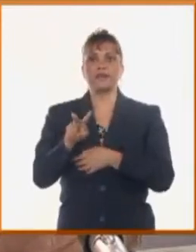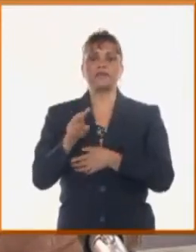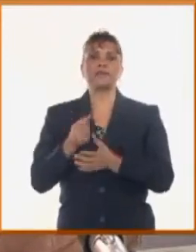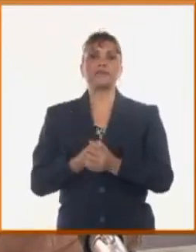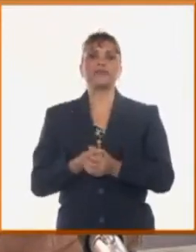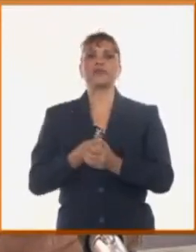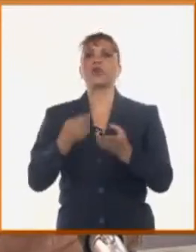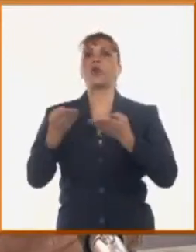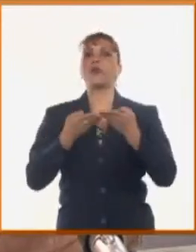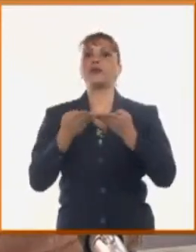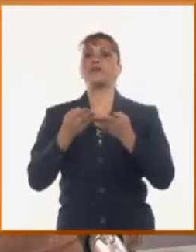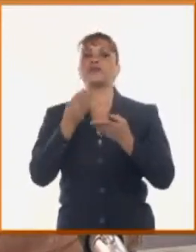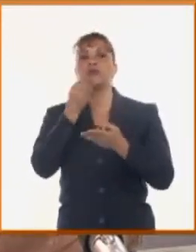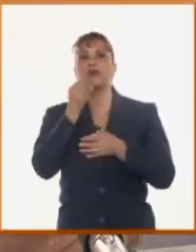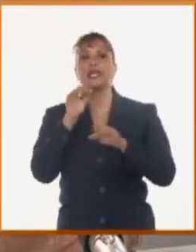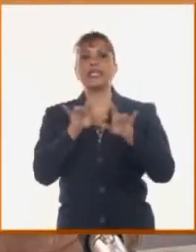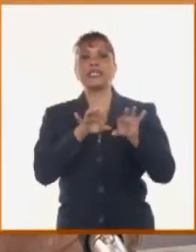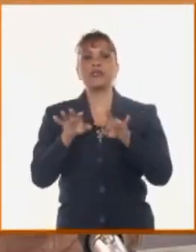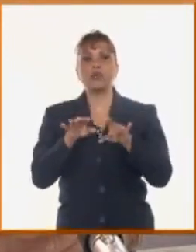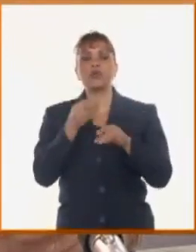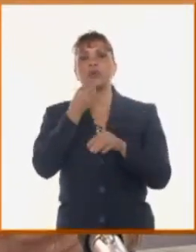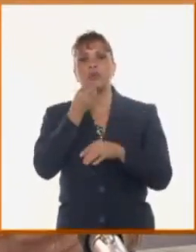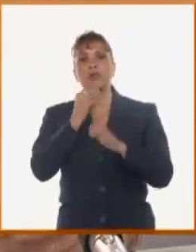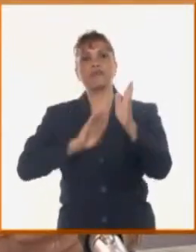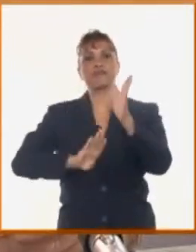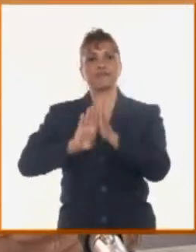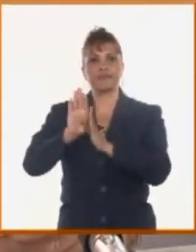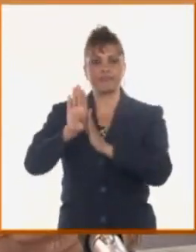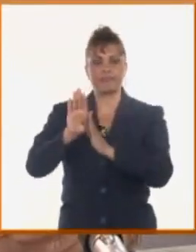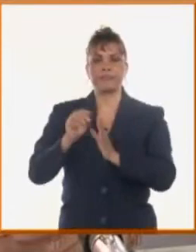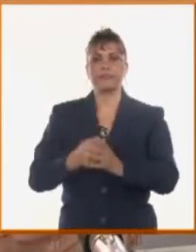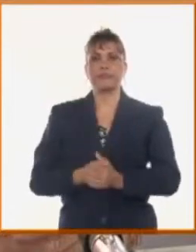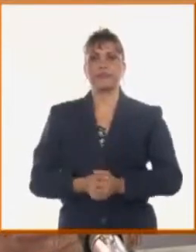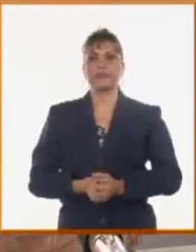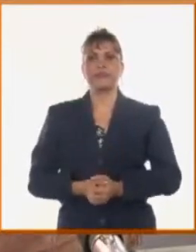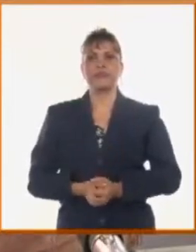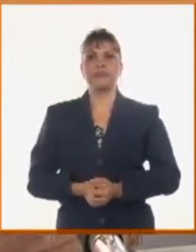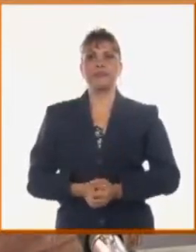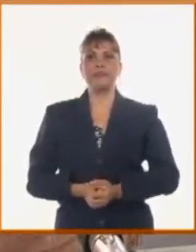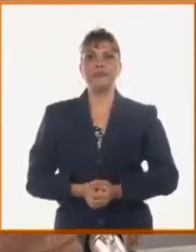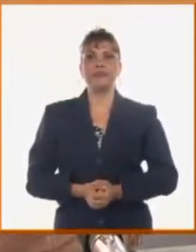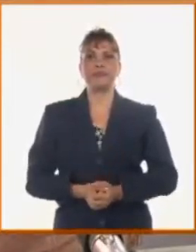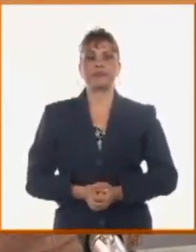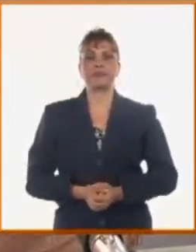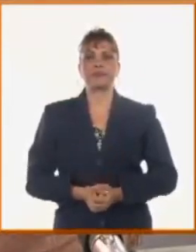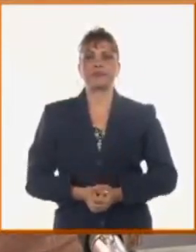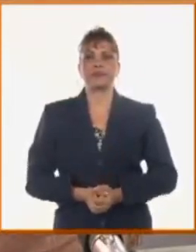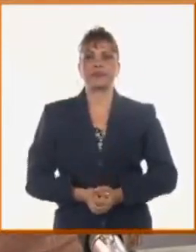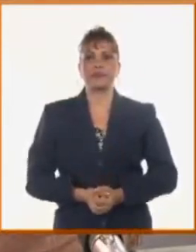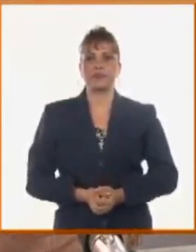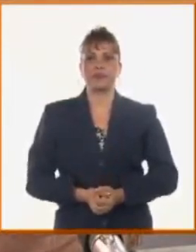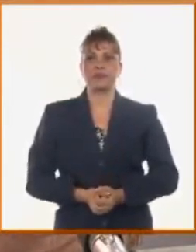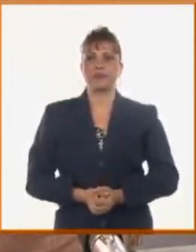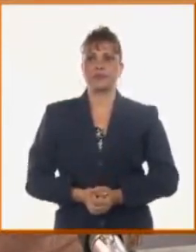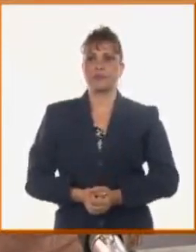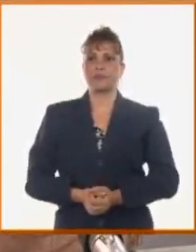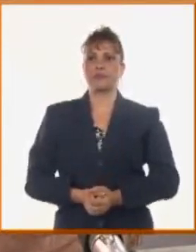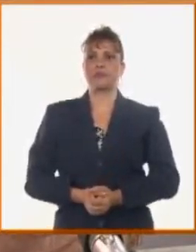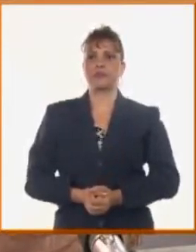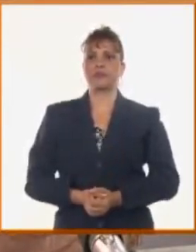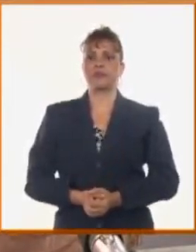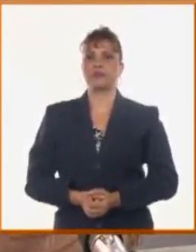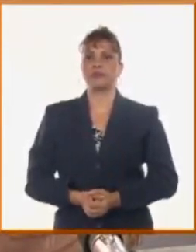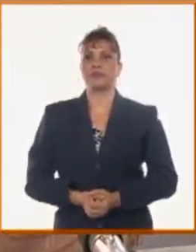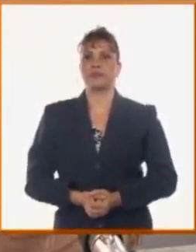comercio electrónico que tributa el desarrollo de infraestructura, como bien en algunos criterios de foro de debate decía, bueno, el acceso